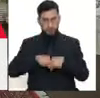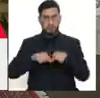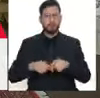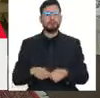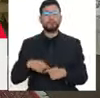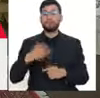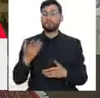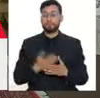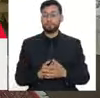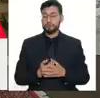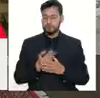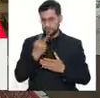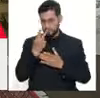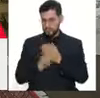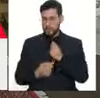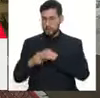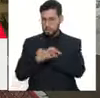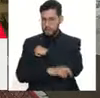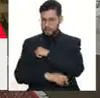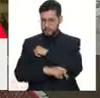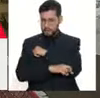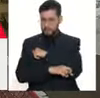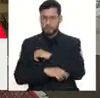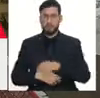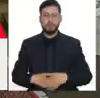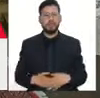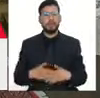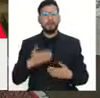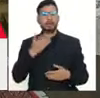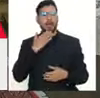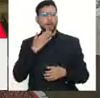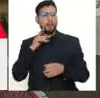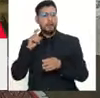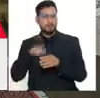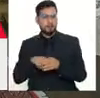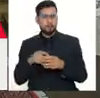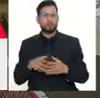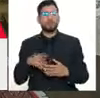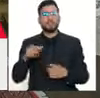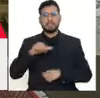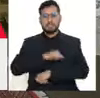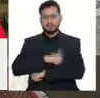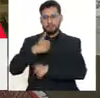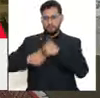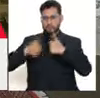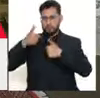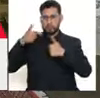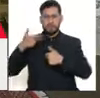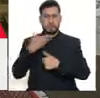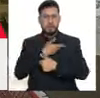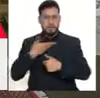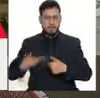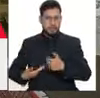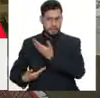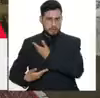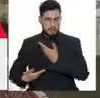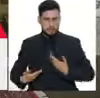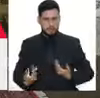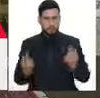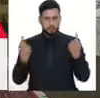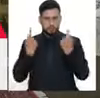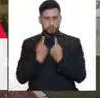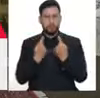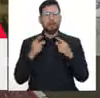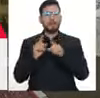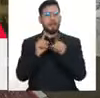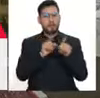entre ambos países con la participación de los jefes de Estado y también la presencia de